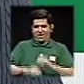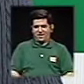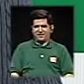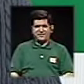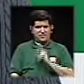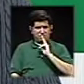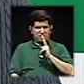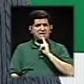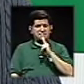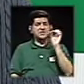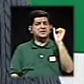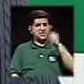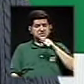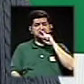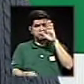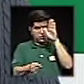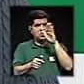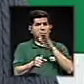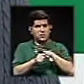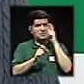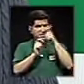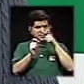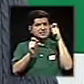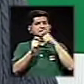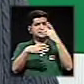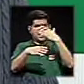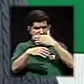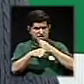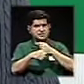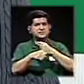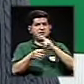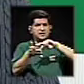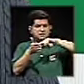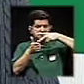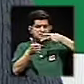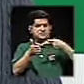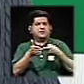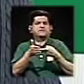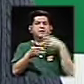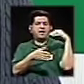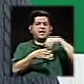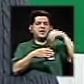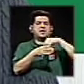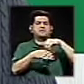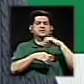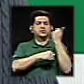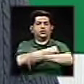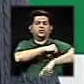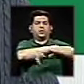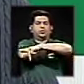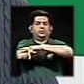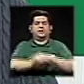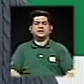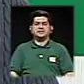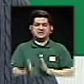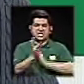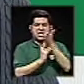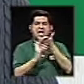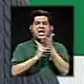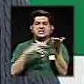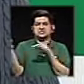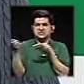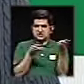realidad sí se hicieron promesas muy concretas en términos de de inversión extranjera en términos de acceso a